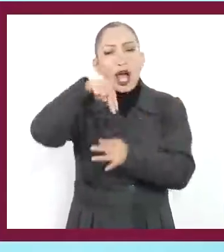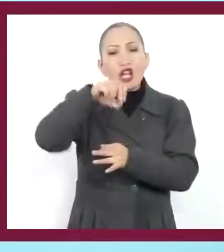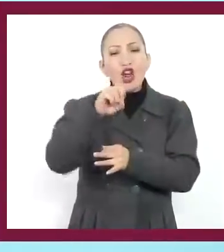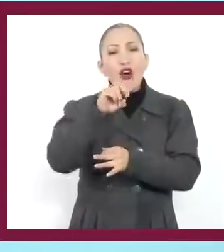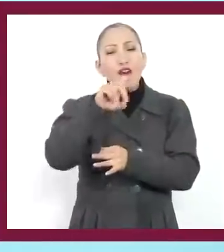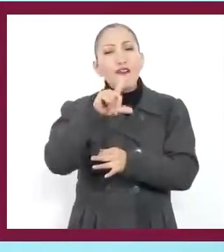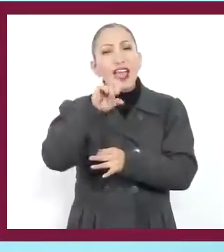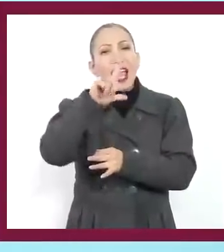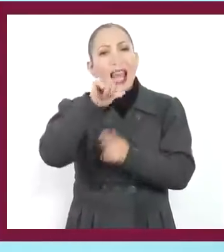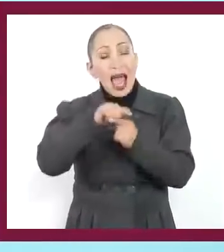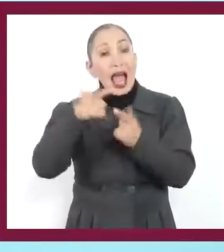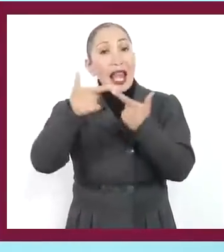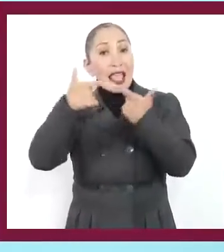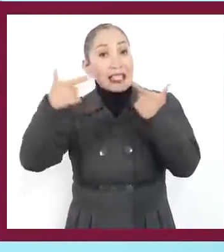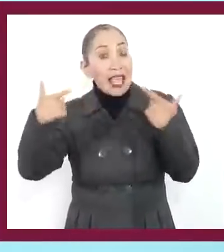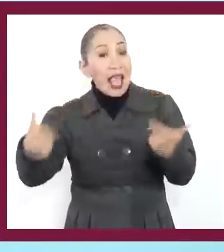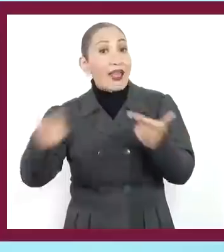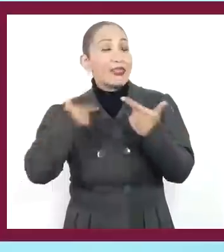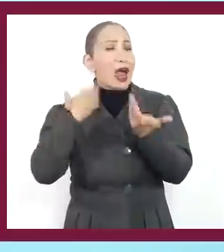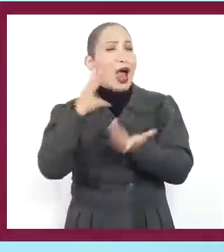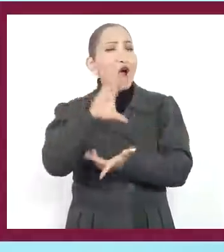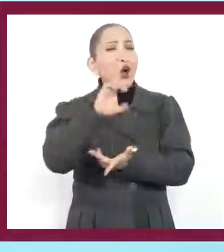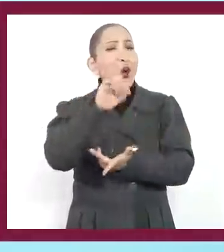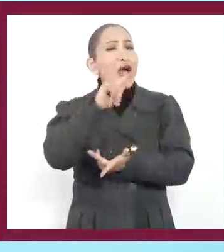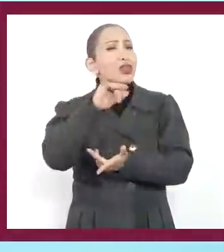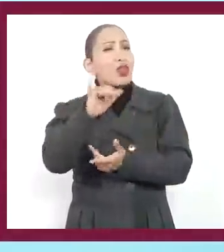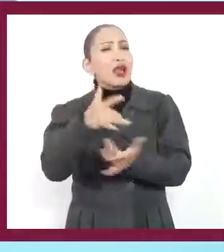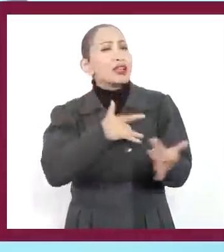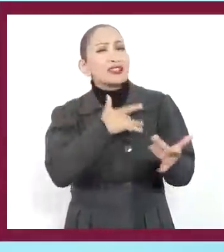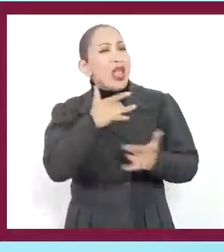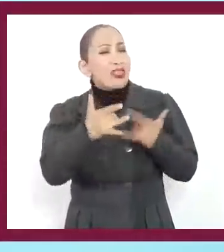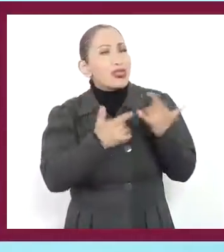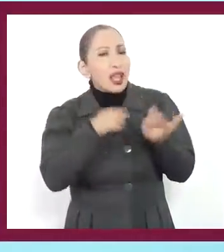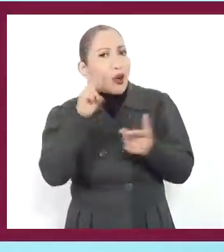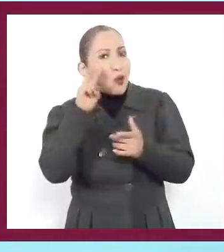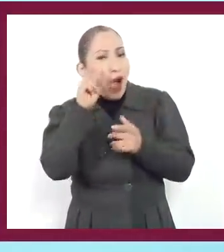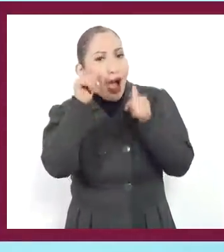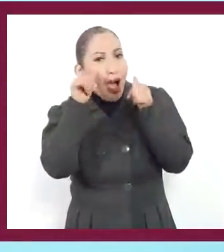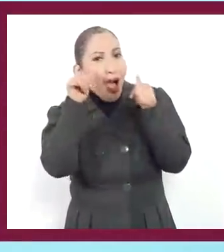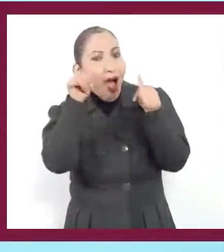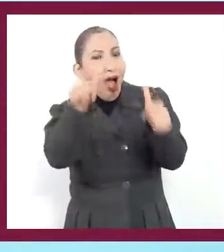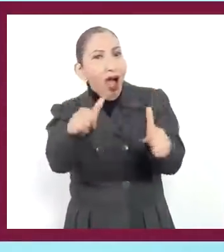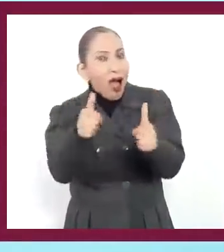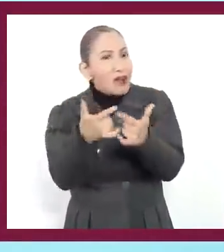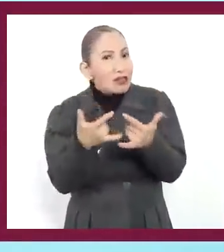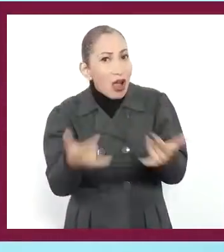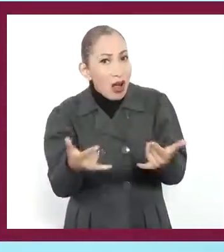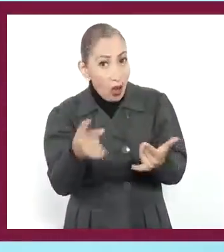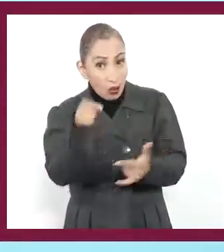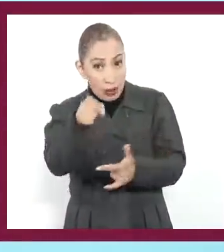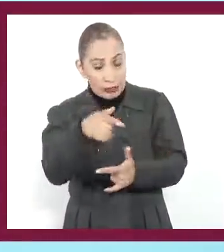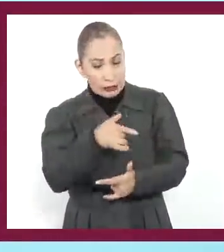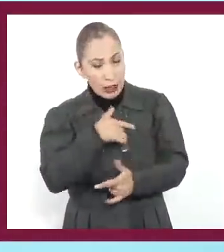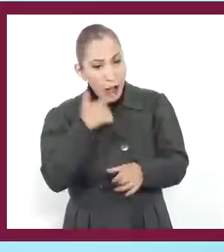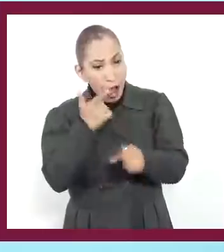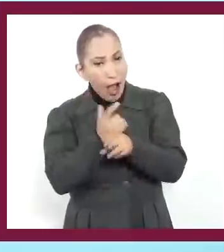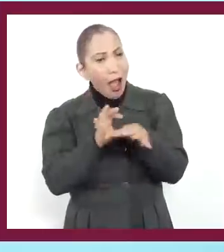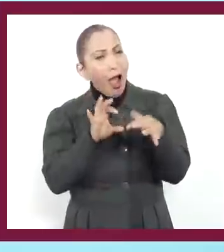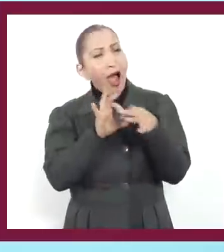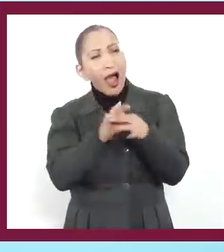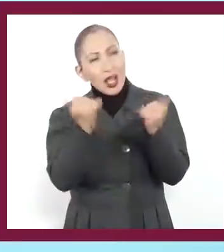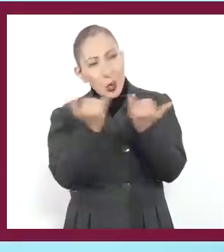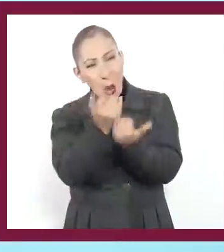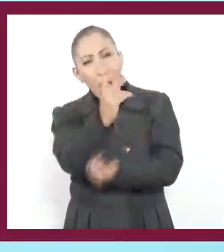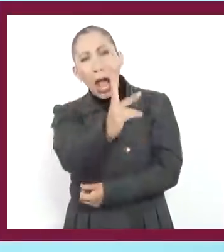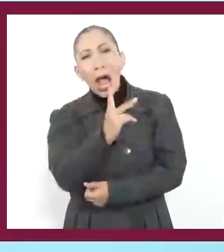o una leyenda? ¿Qué les hizo sentir la historia que leyeron? ¿Se han identificado con alguno